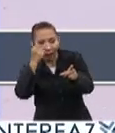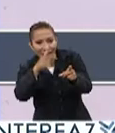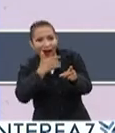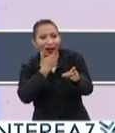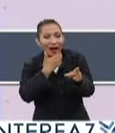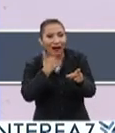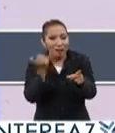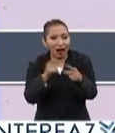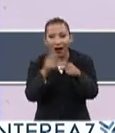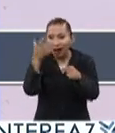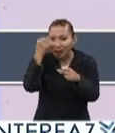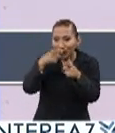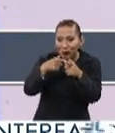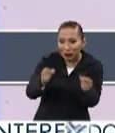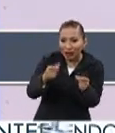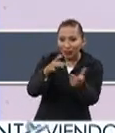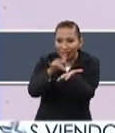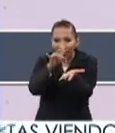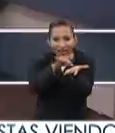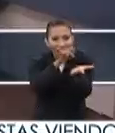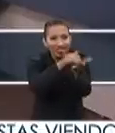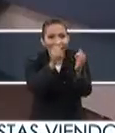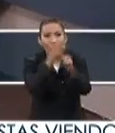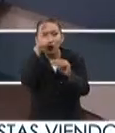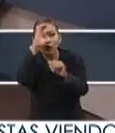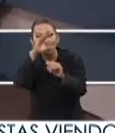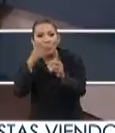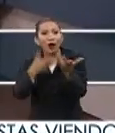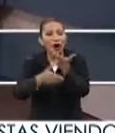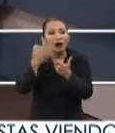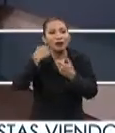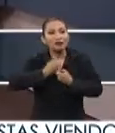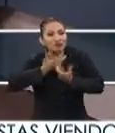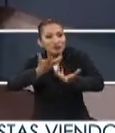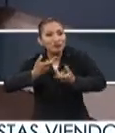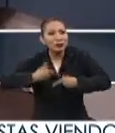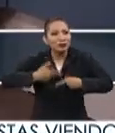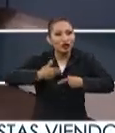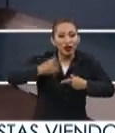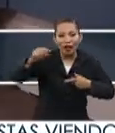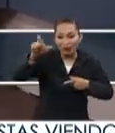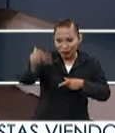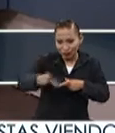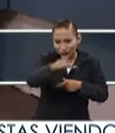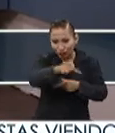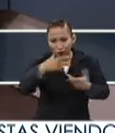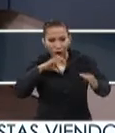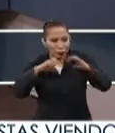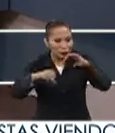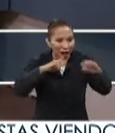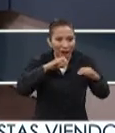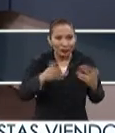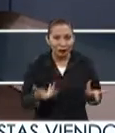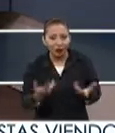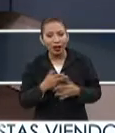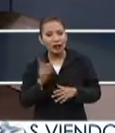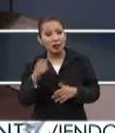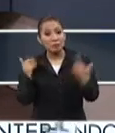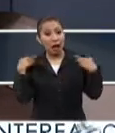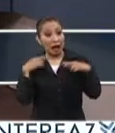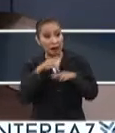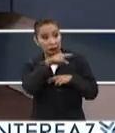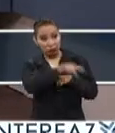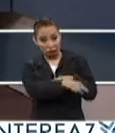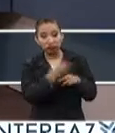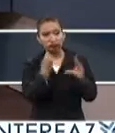poco alemán, estás aprendiendo un poco japonés, a través de la cultura, a través de la expresión de la gente, a través de la forma en la que se comunica, y con profesores